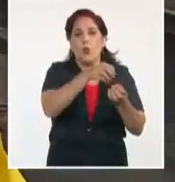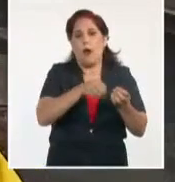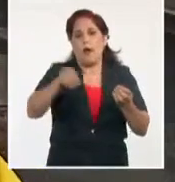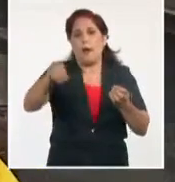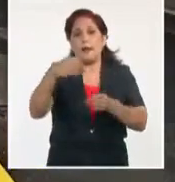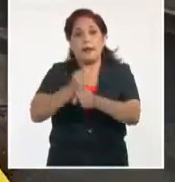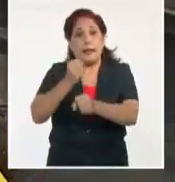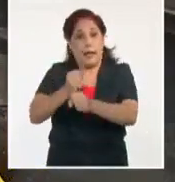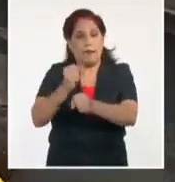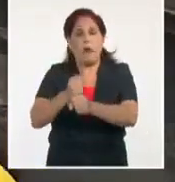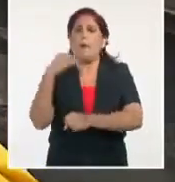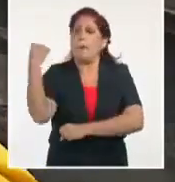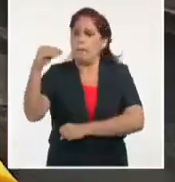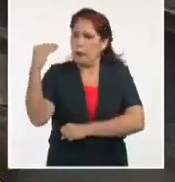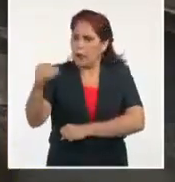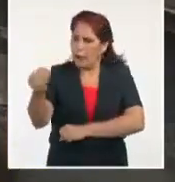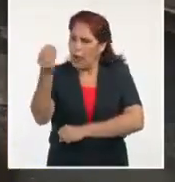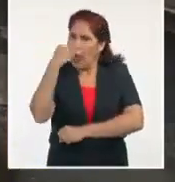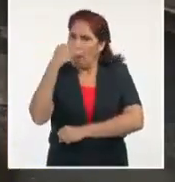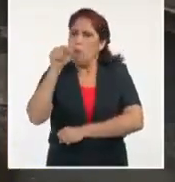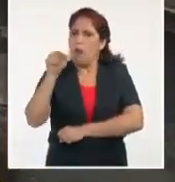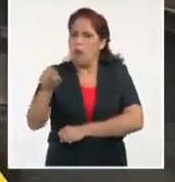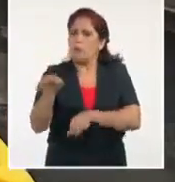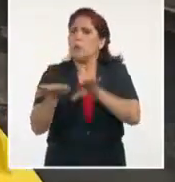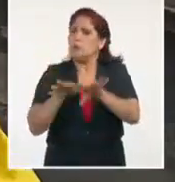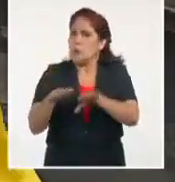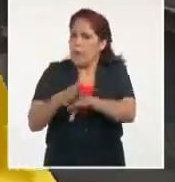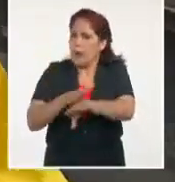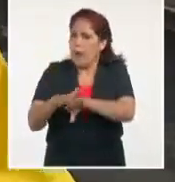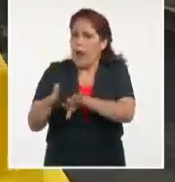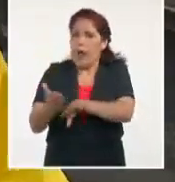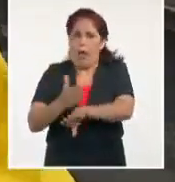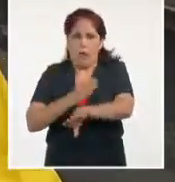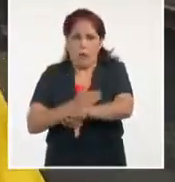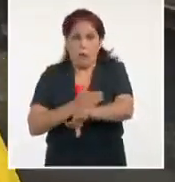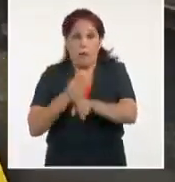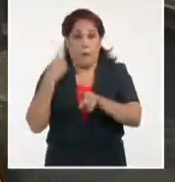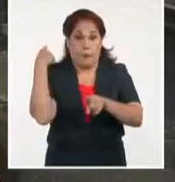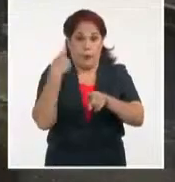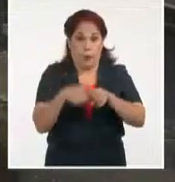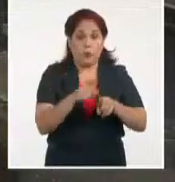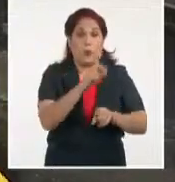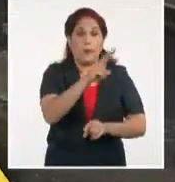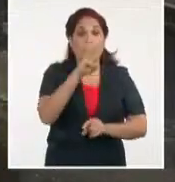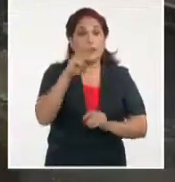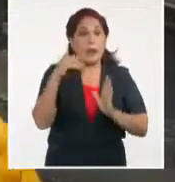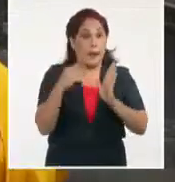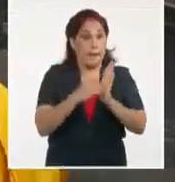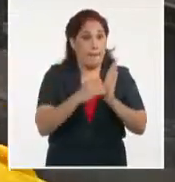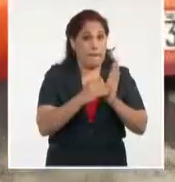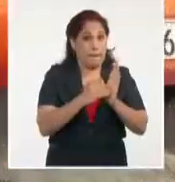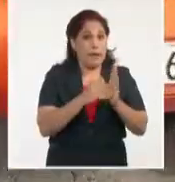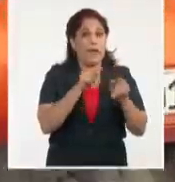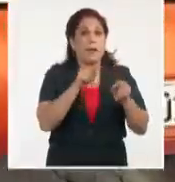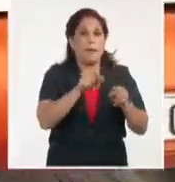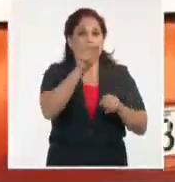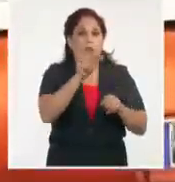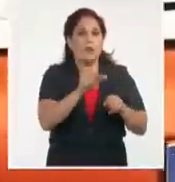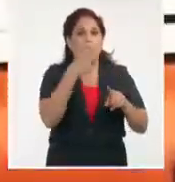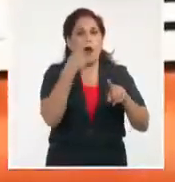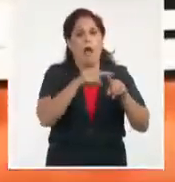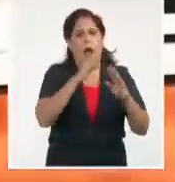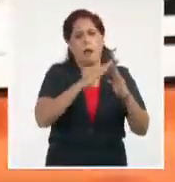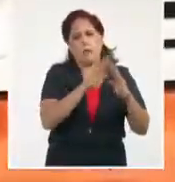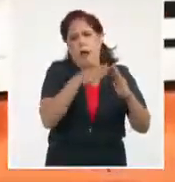su merienda, que tienen ahí sus condiciones también, y tenemos otros 23.000, más de 24.000 autoevacuados en